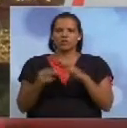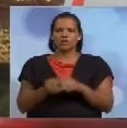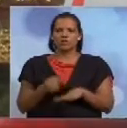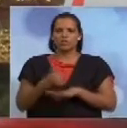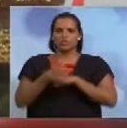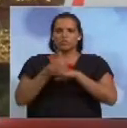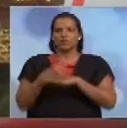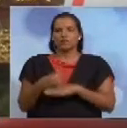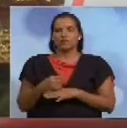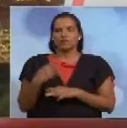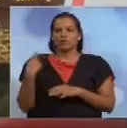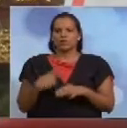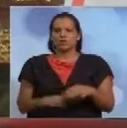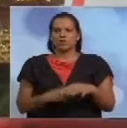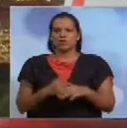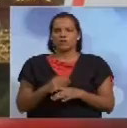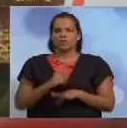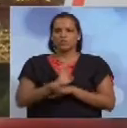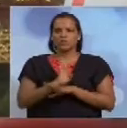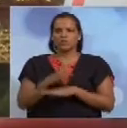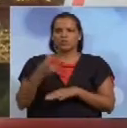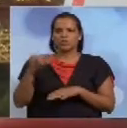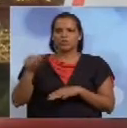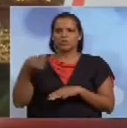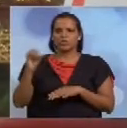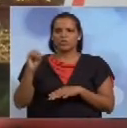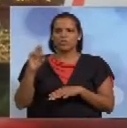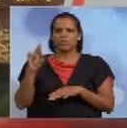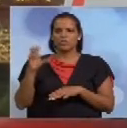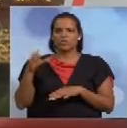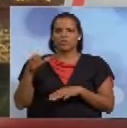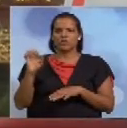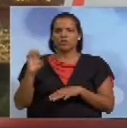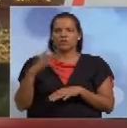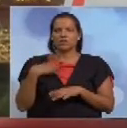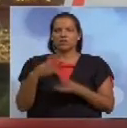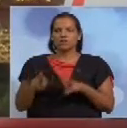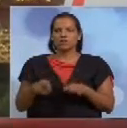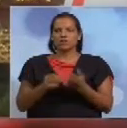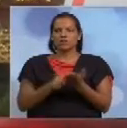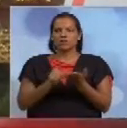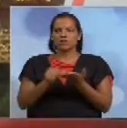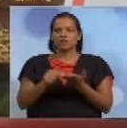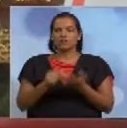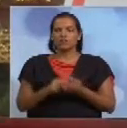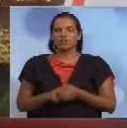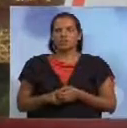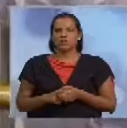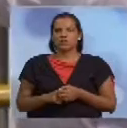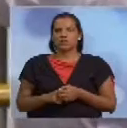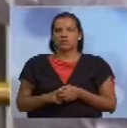presencia del vicepresidente de la República, Jorge Glas, y el ministro de Hidrocarburos, Carlos Pareja.